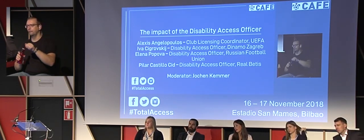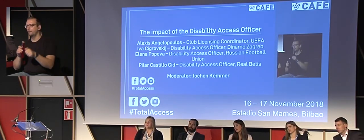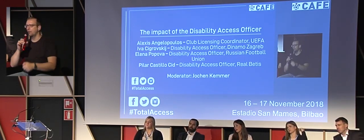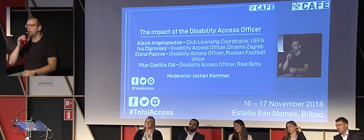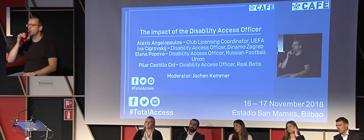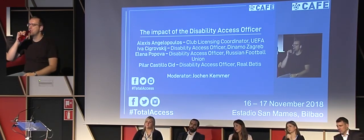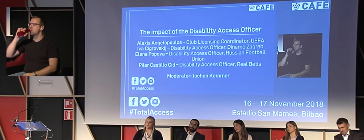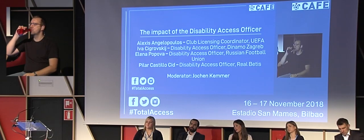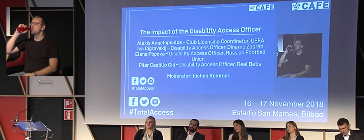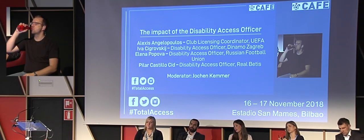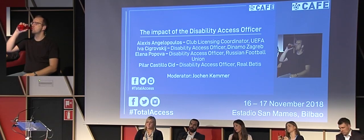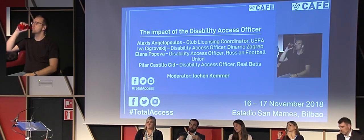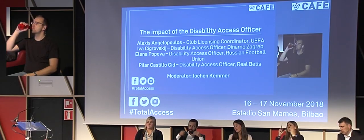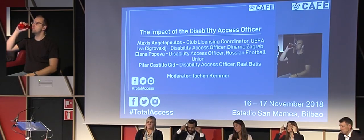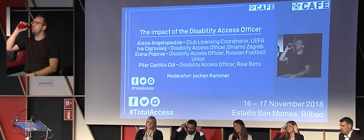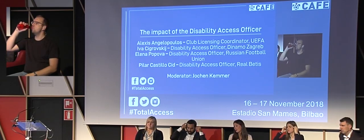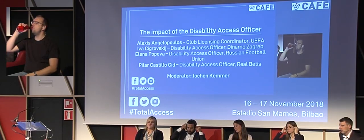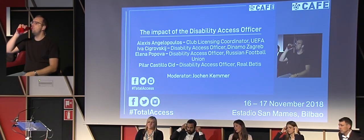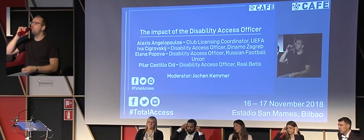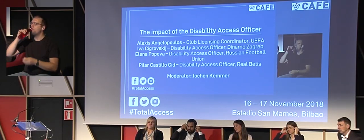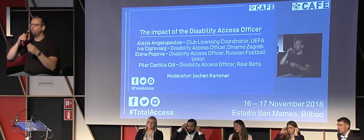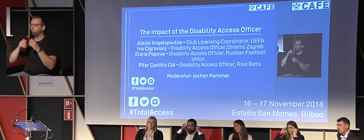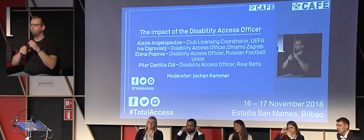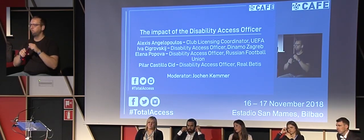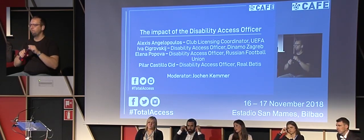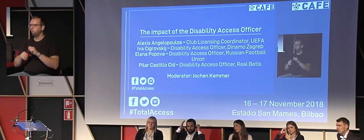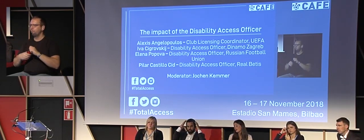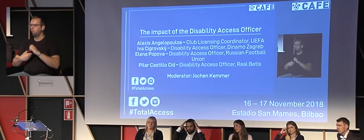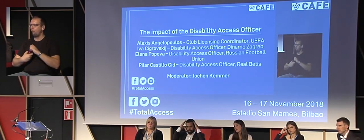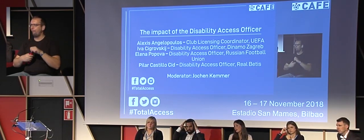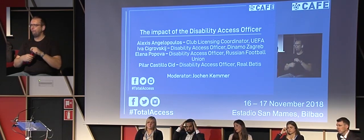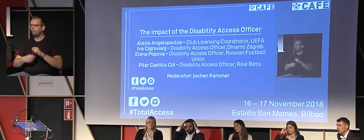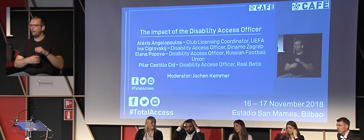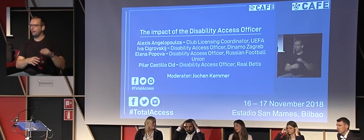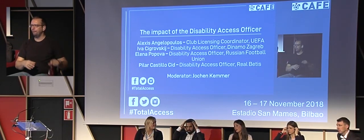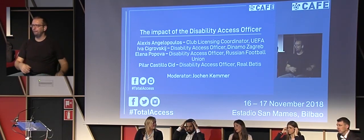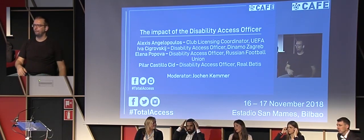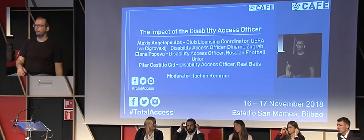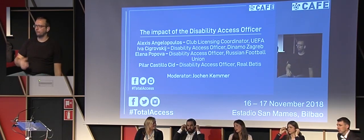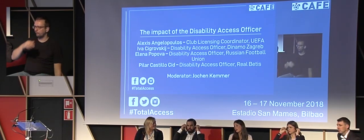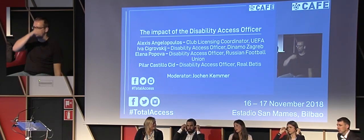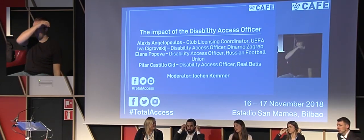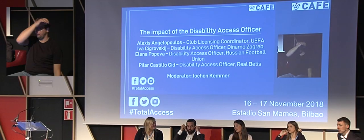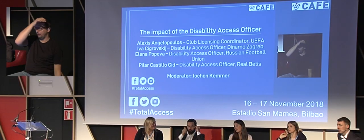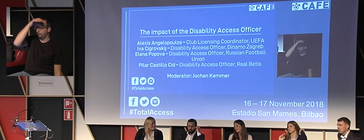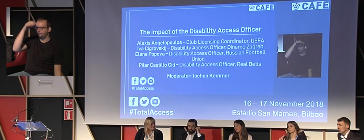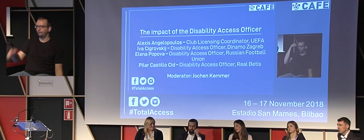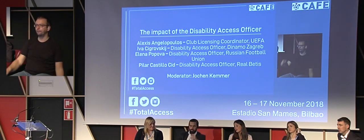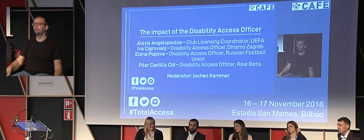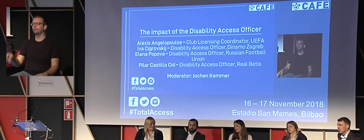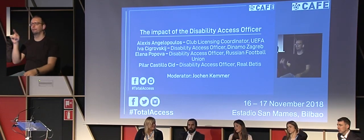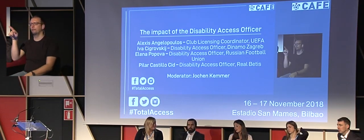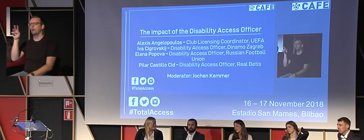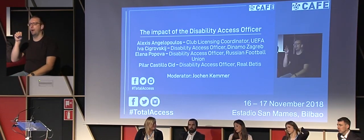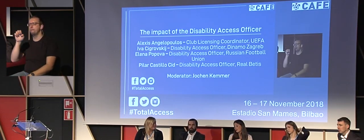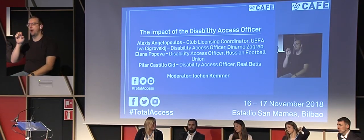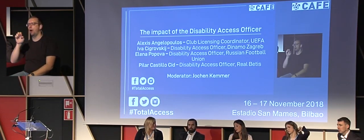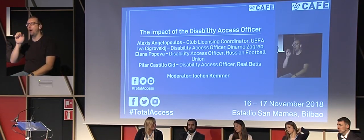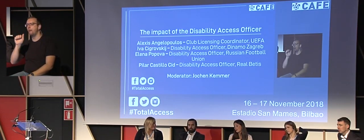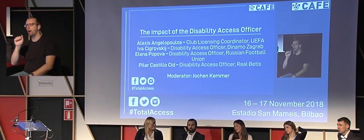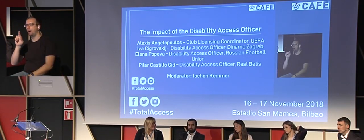Maren Grübner, Technische Universität Dortmund, FC Schalke 04. Ich habe zwei, drei Fragen.